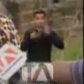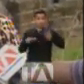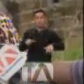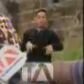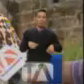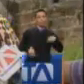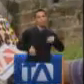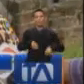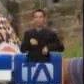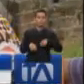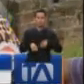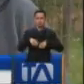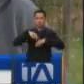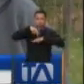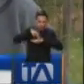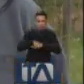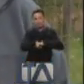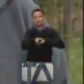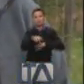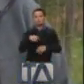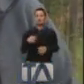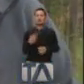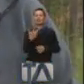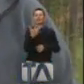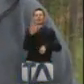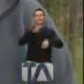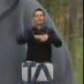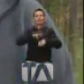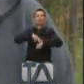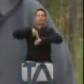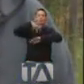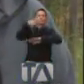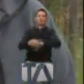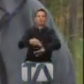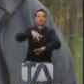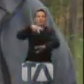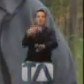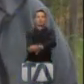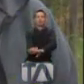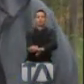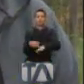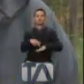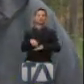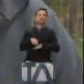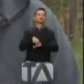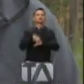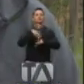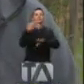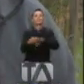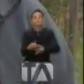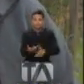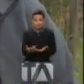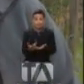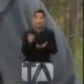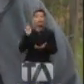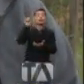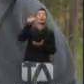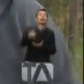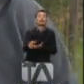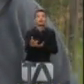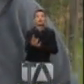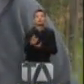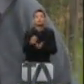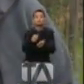lo podemos hacer porque nos caemos. Yo me he caído como 3 veces aquí y hasta donde el señor